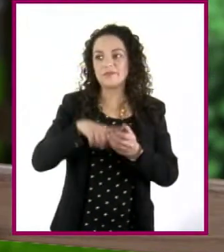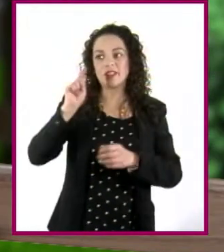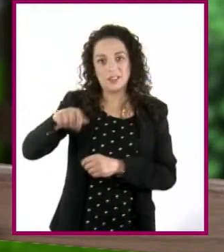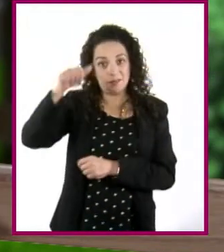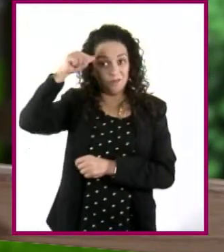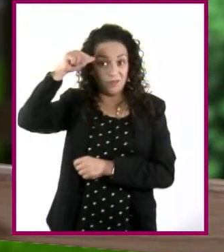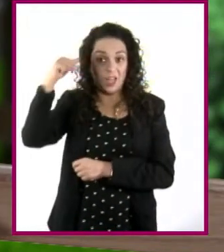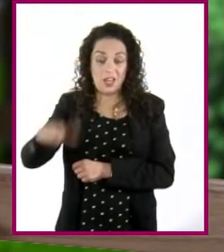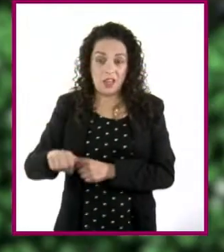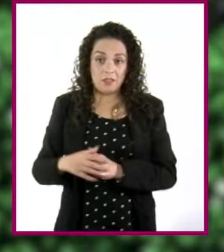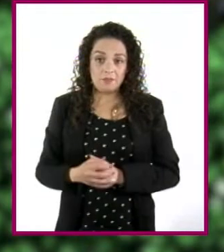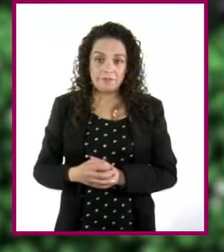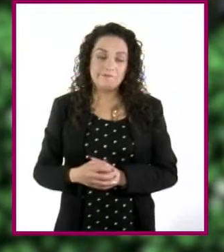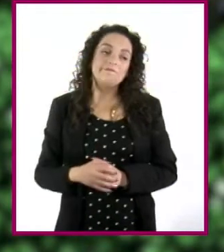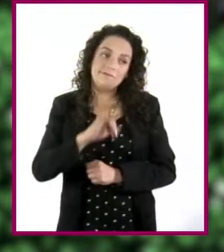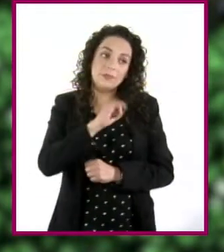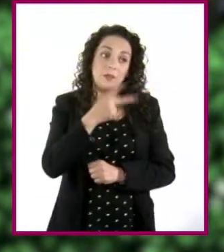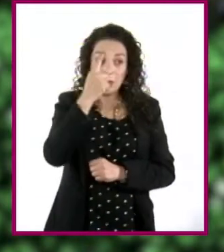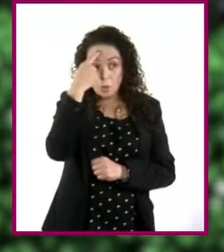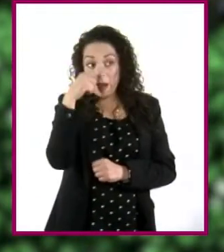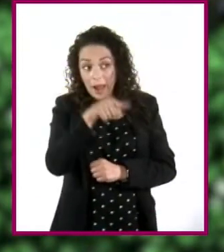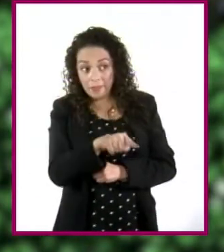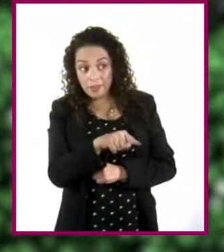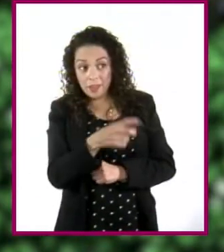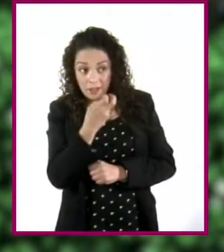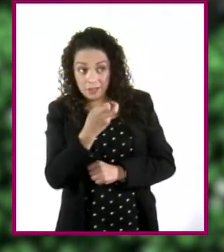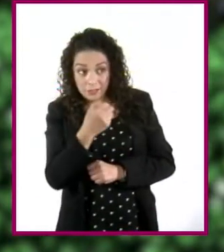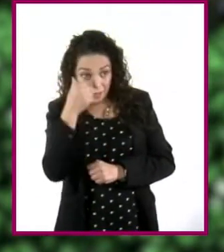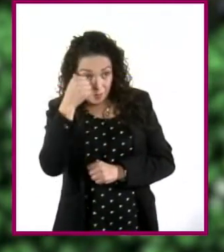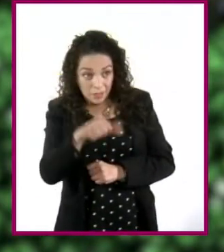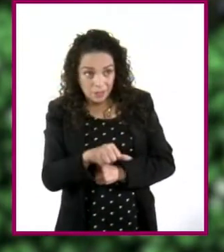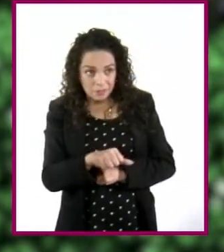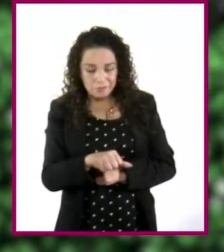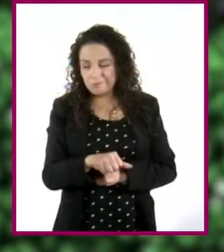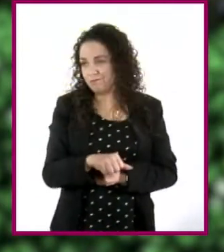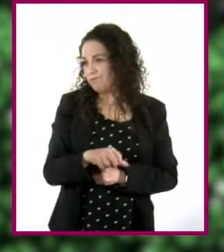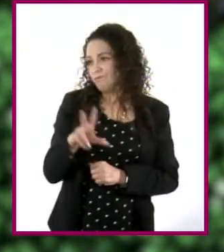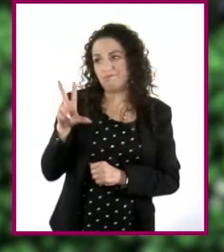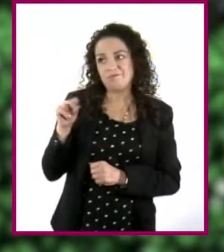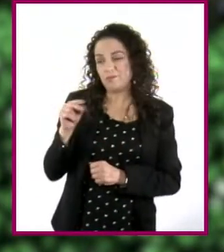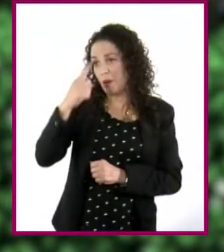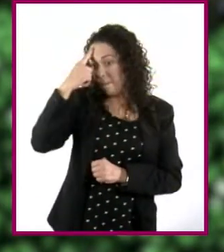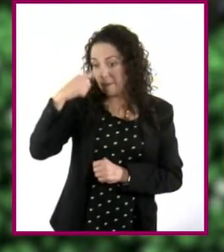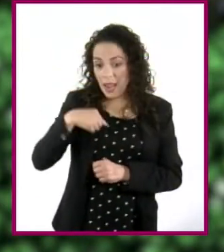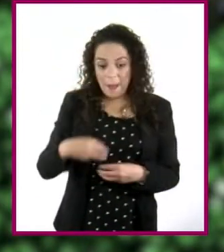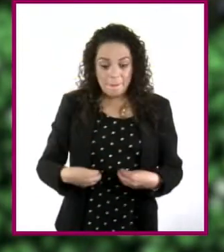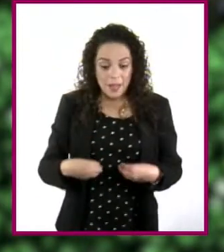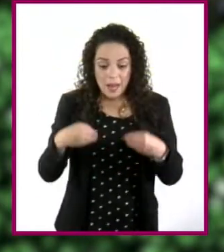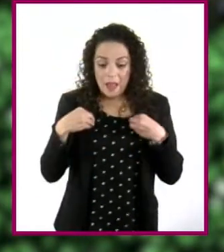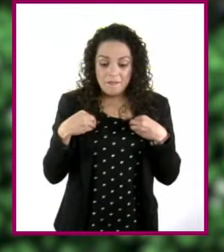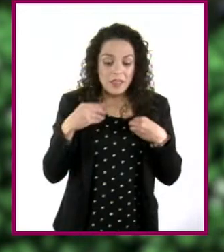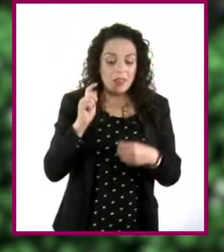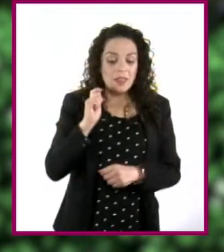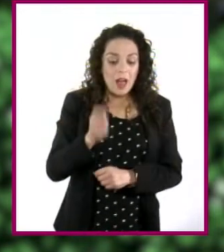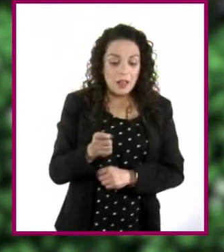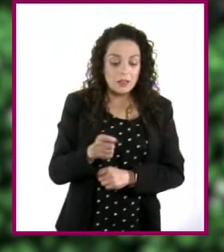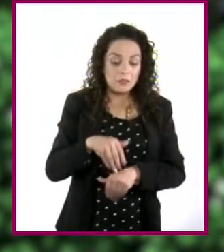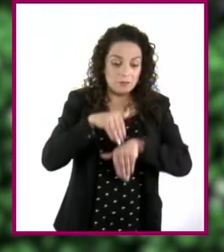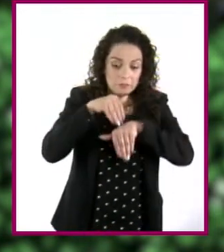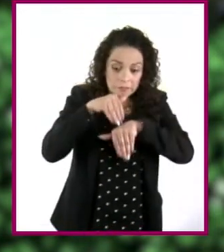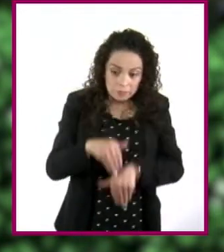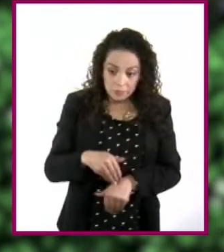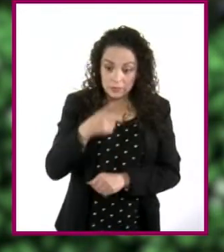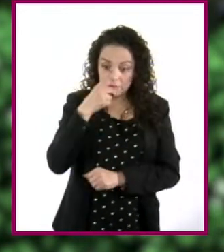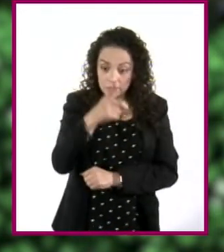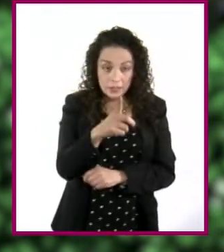no lo son, ¿cierto? Claro, no lo son, porque para mí la vida no se trata de seguir los mandatos de la